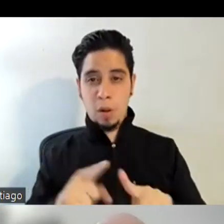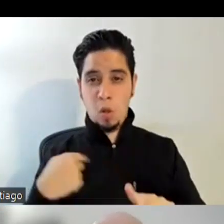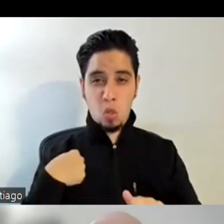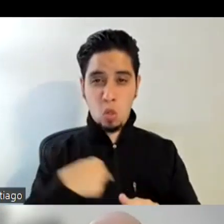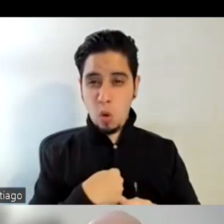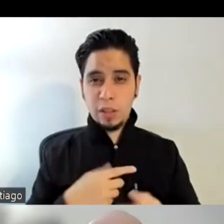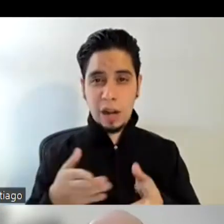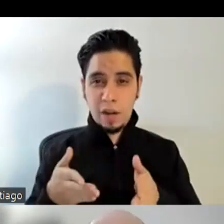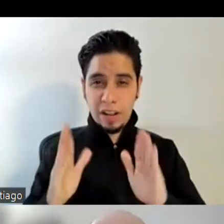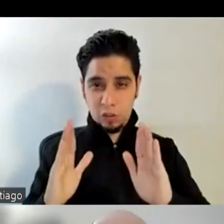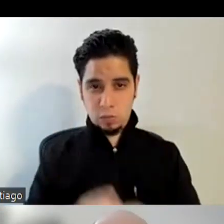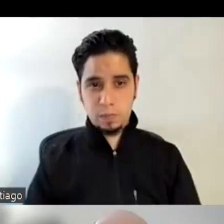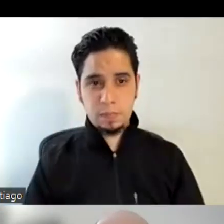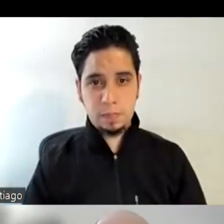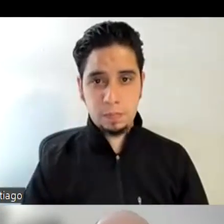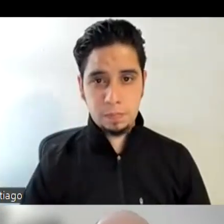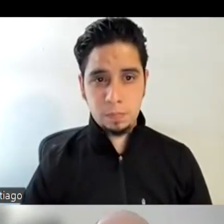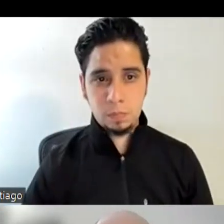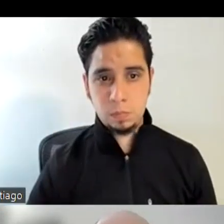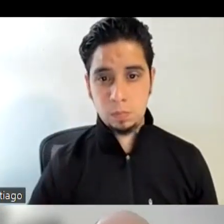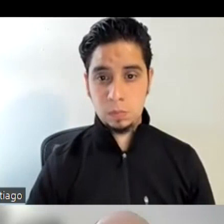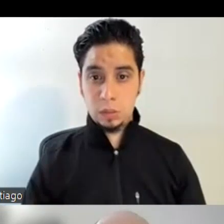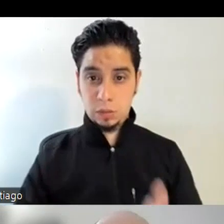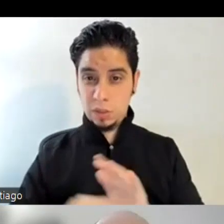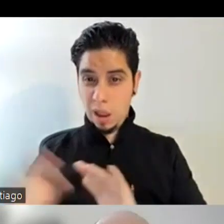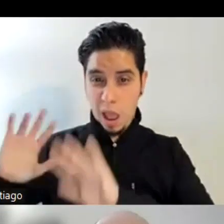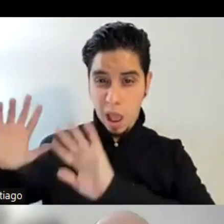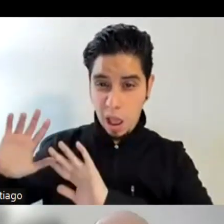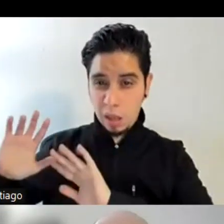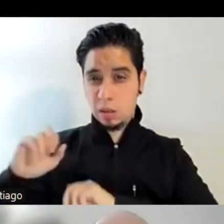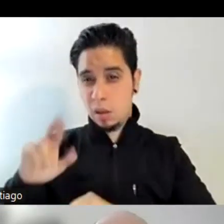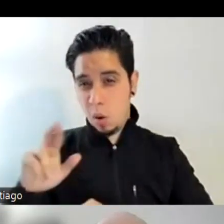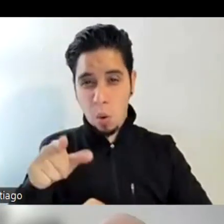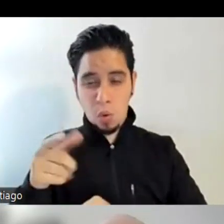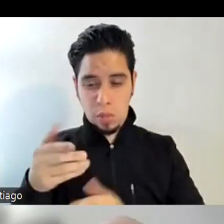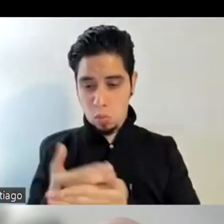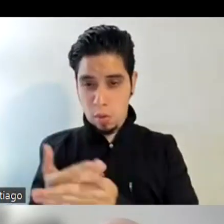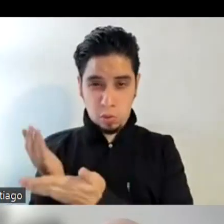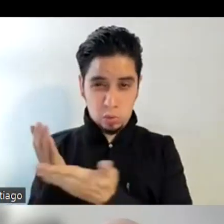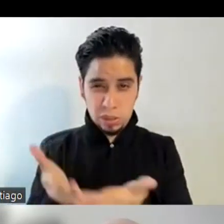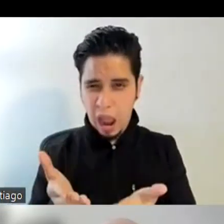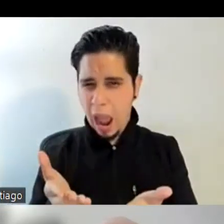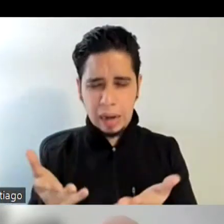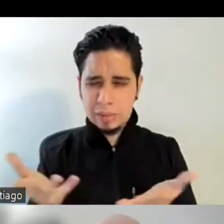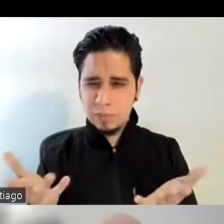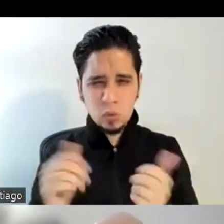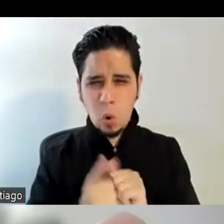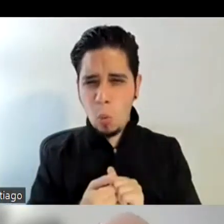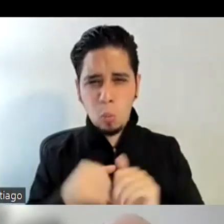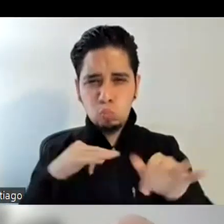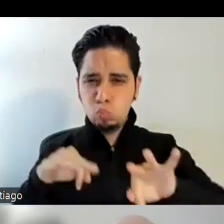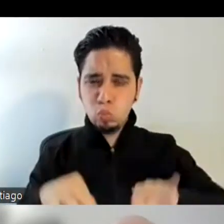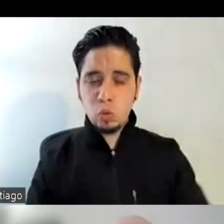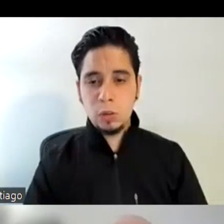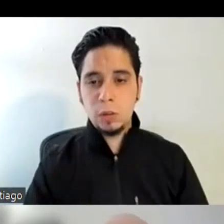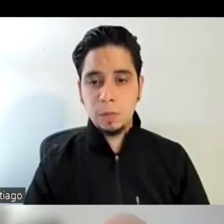es allá antigua o es una versión que tú la traes a 2023, a Puerto Rico? Pues mira, es